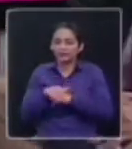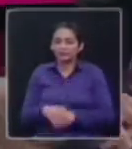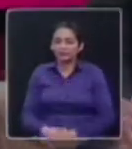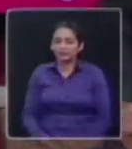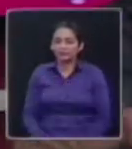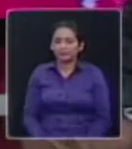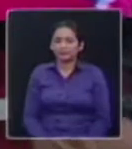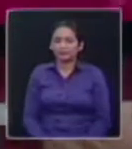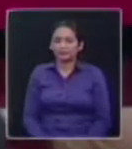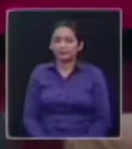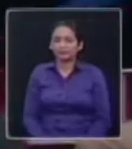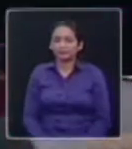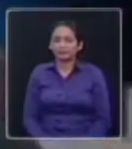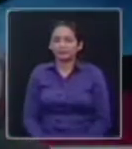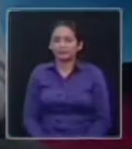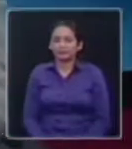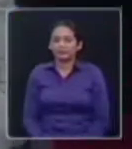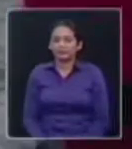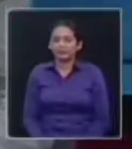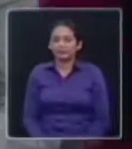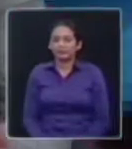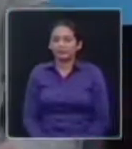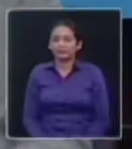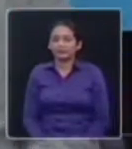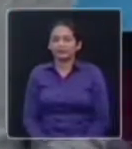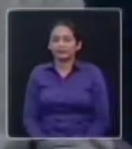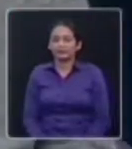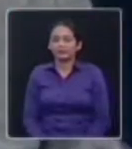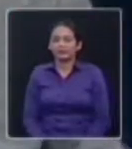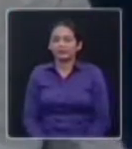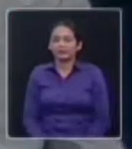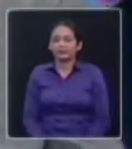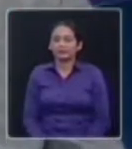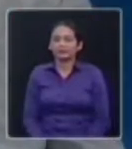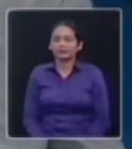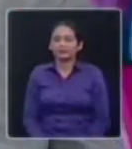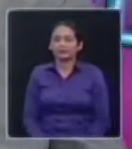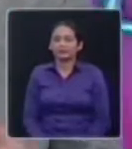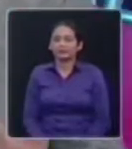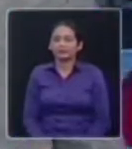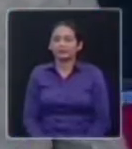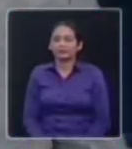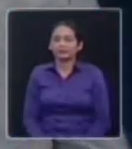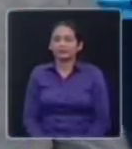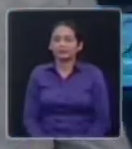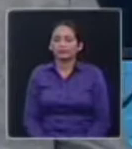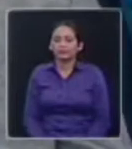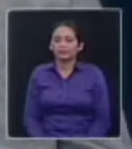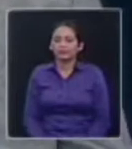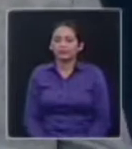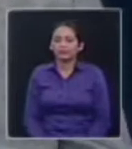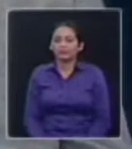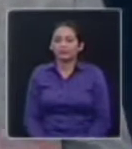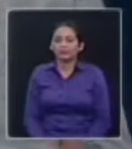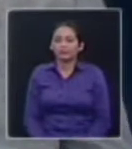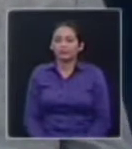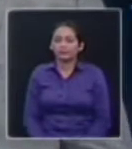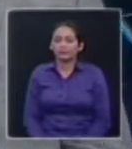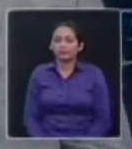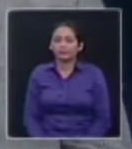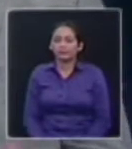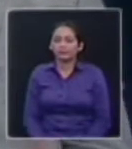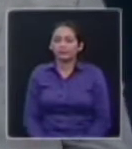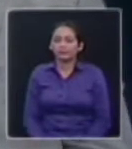those countries, project management is getting more and more important for economy and the society. And we provide know-how,